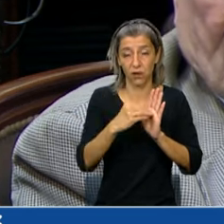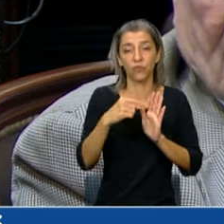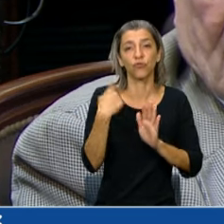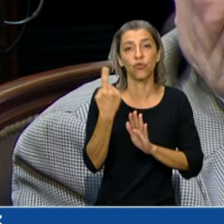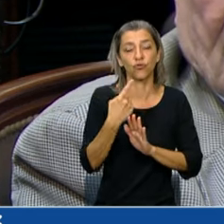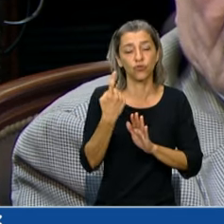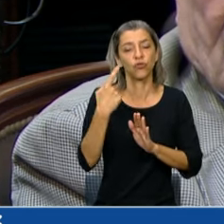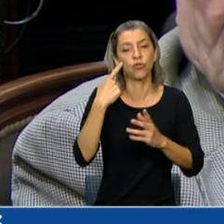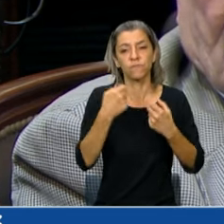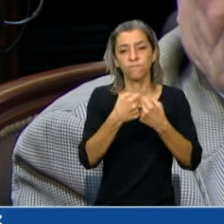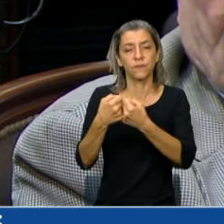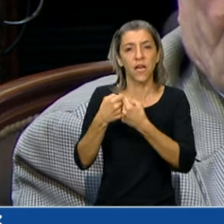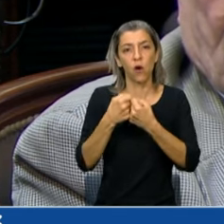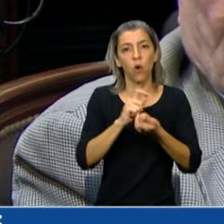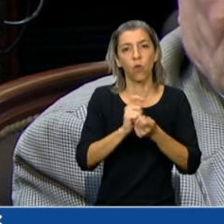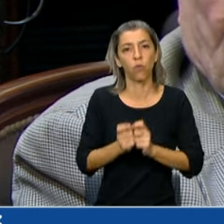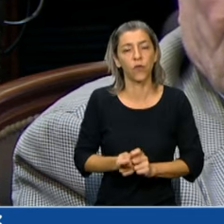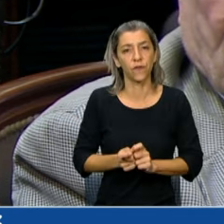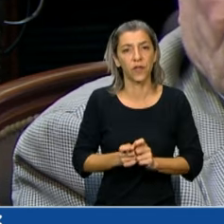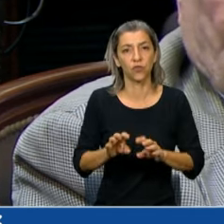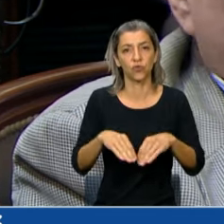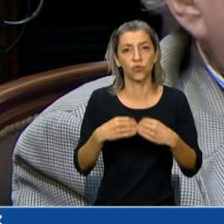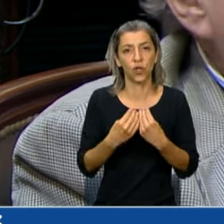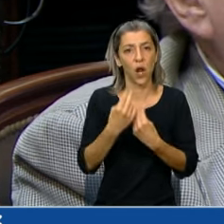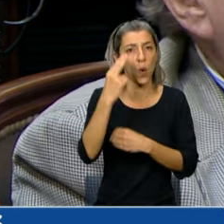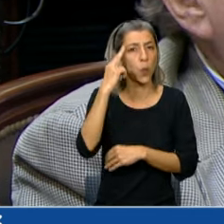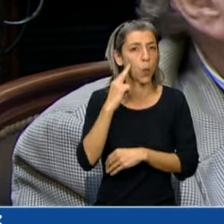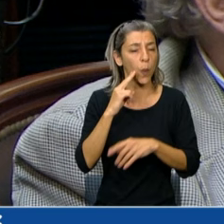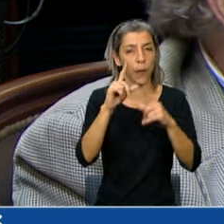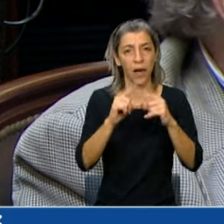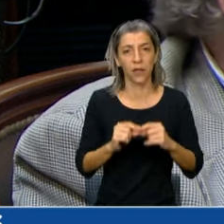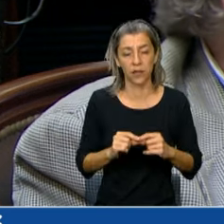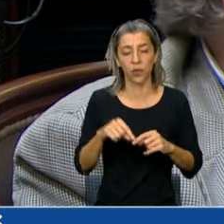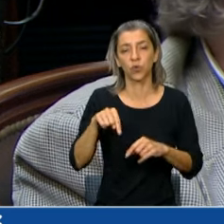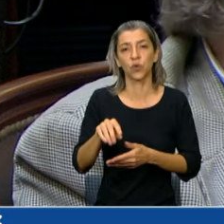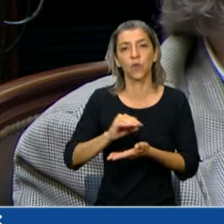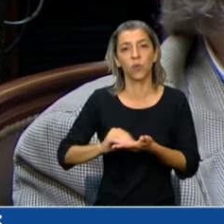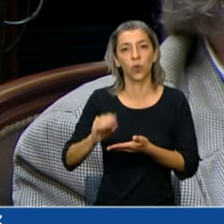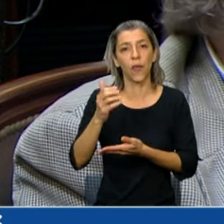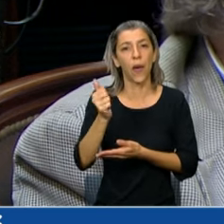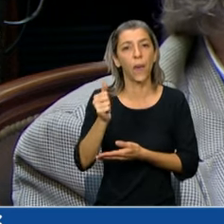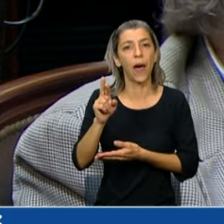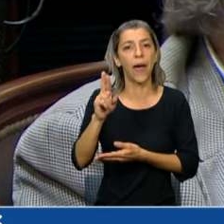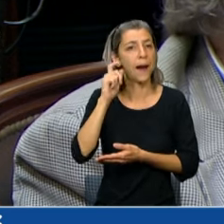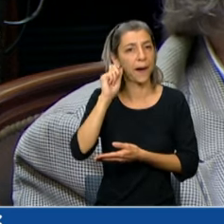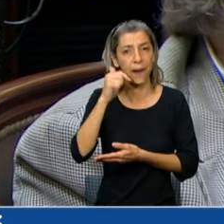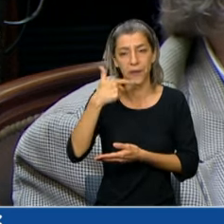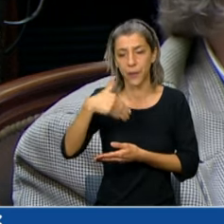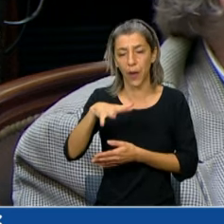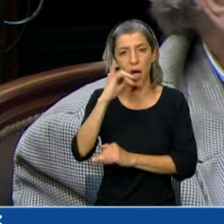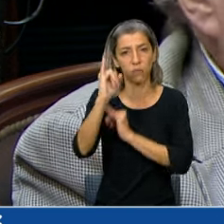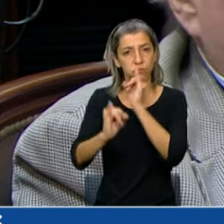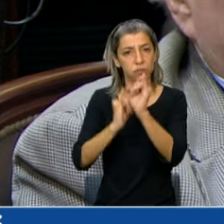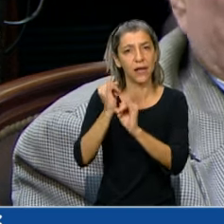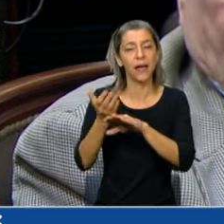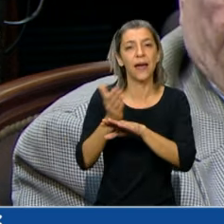modificaciones en nueve artículos que lo va a informar la diputada Brenda Vargas son artículos que hemos